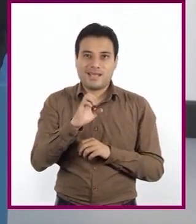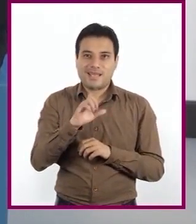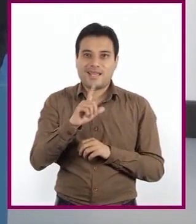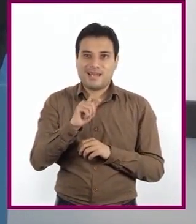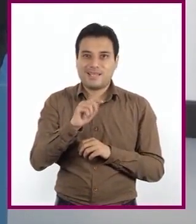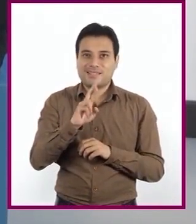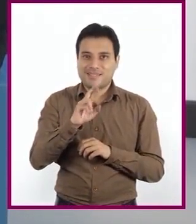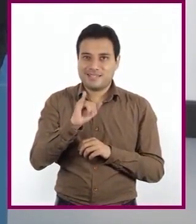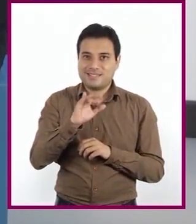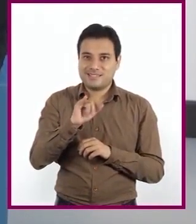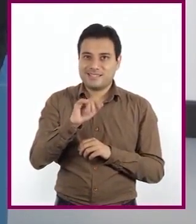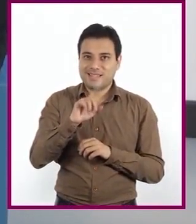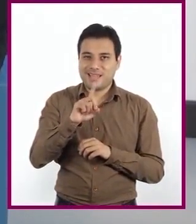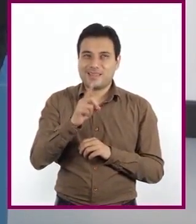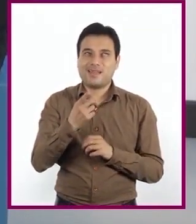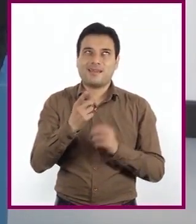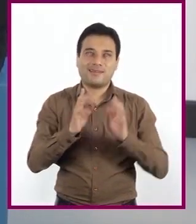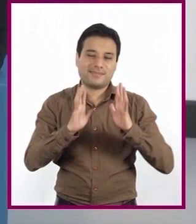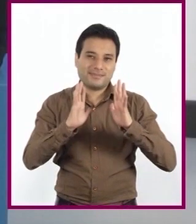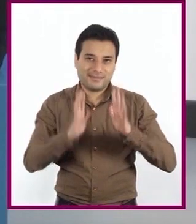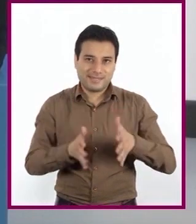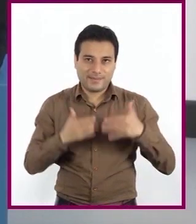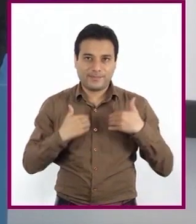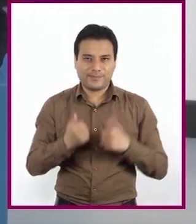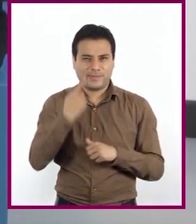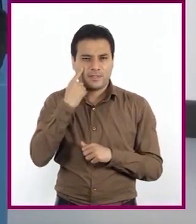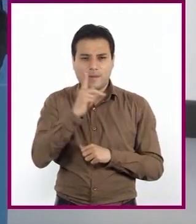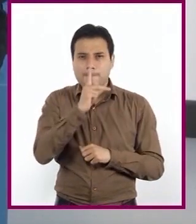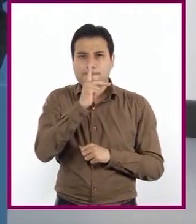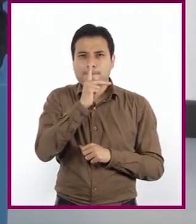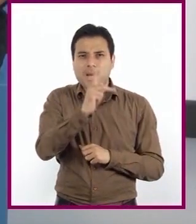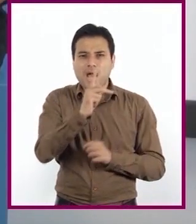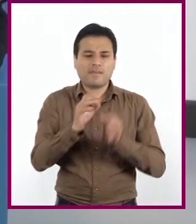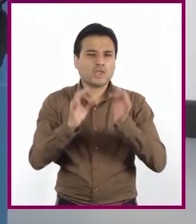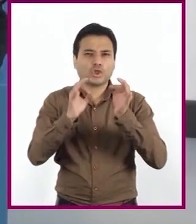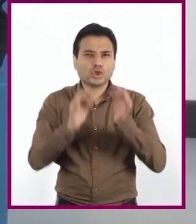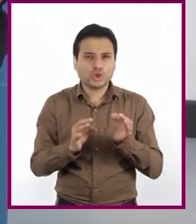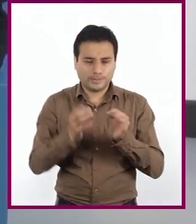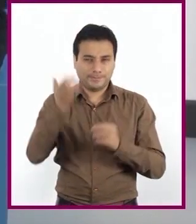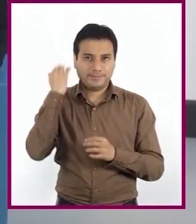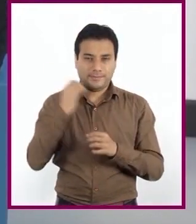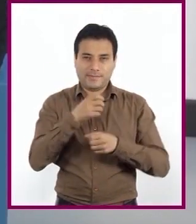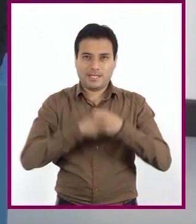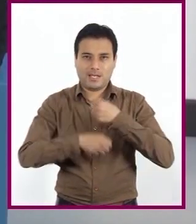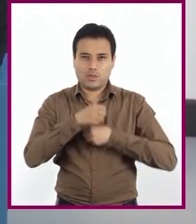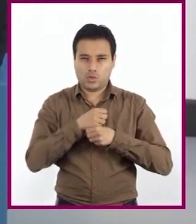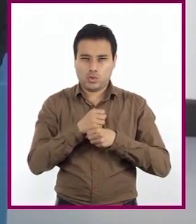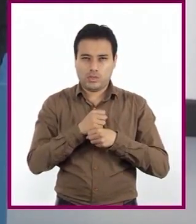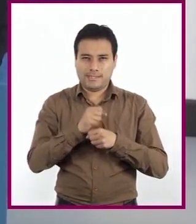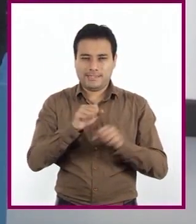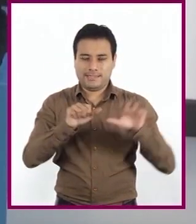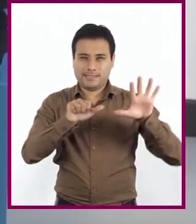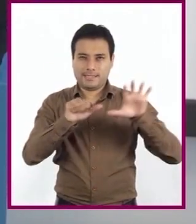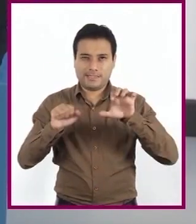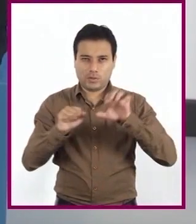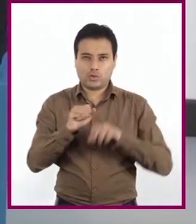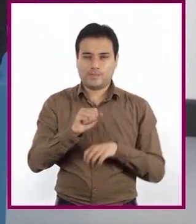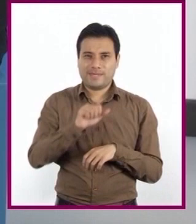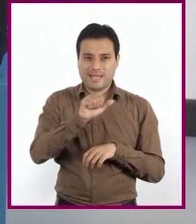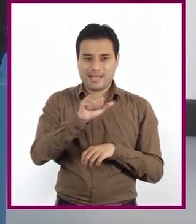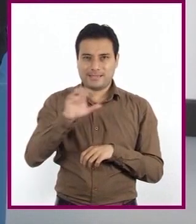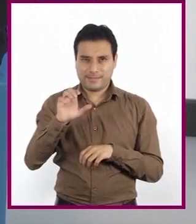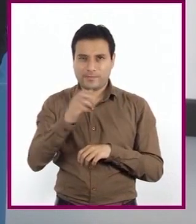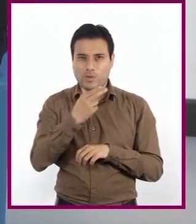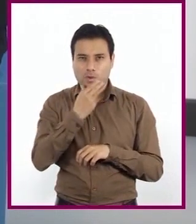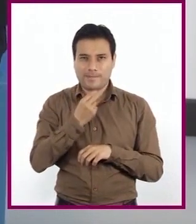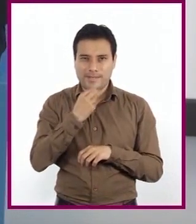electrones. Te voy a contar de dónde viene el término electricidad. Hacia el año 600 antes de nuestra era, el filósofo y científico